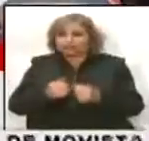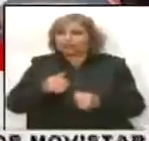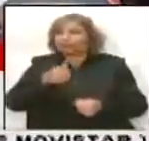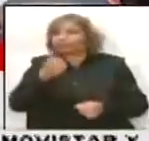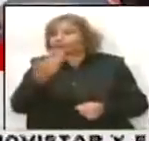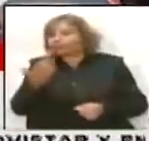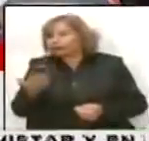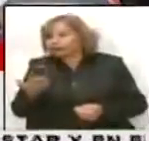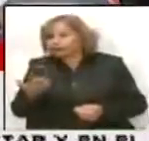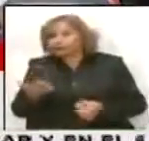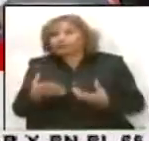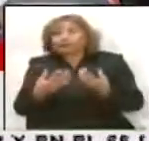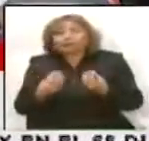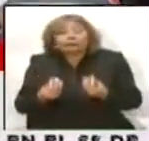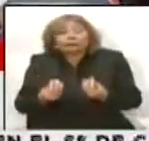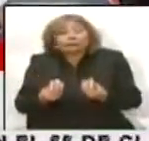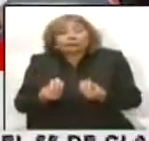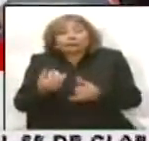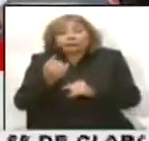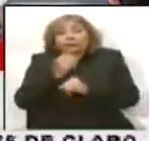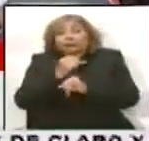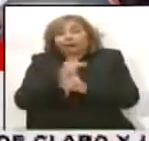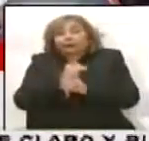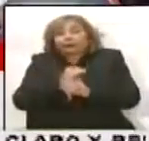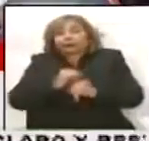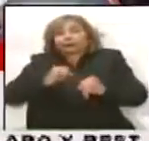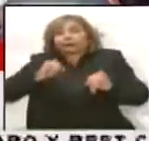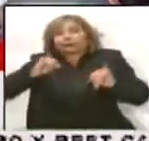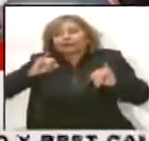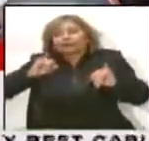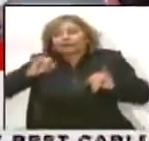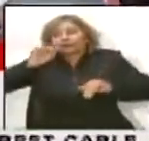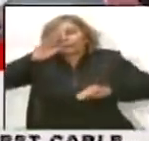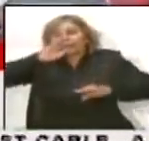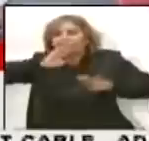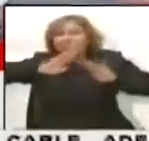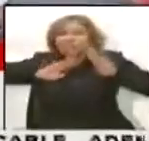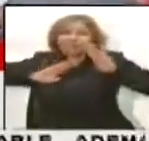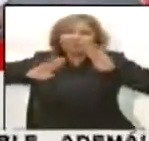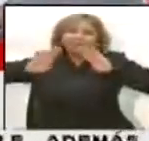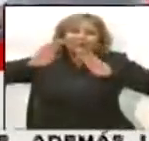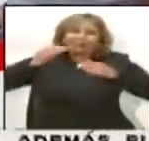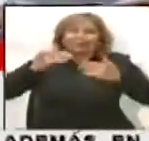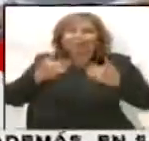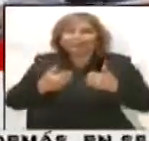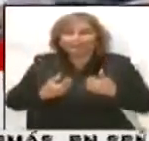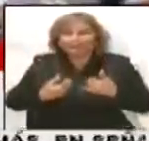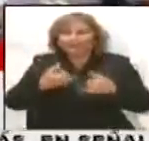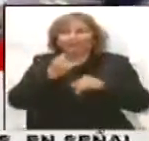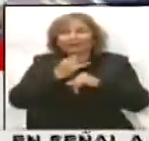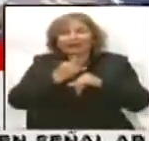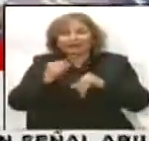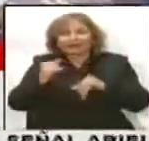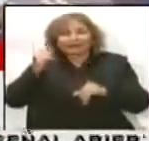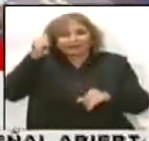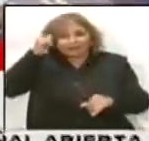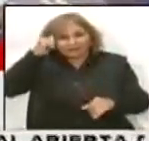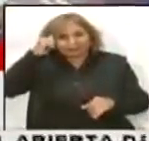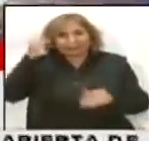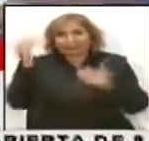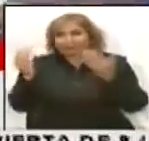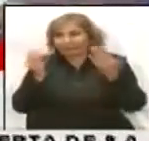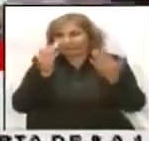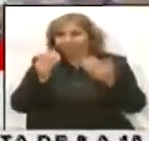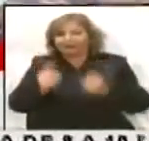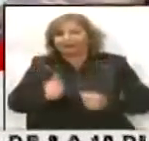del lugar de la memoria. ¿Cómo garantizamos la independencia? Esa tanto que nos preocupa, esa independencia que tiene que tener el lugar de la memoria en comparación a otros